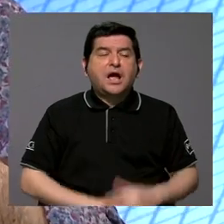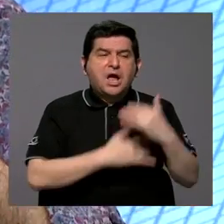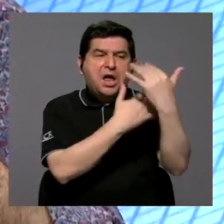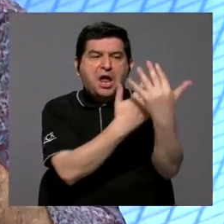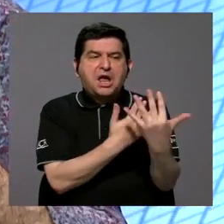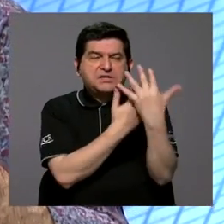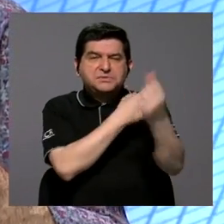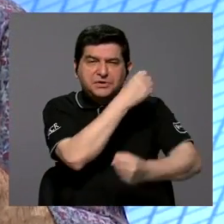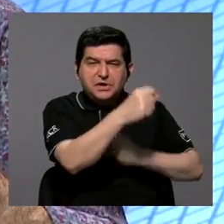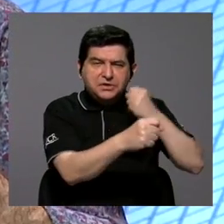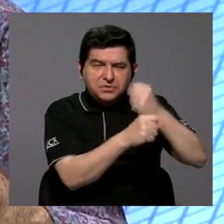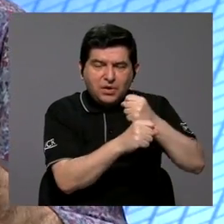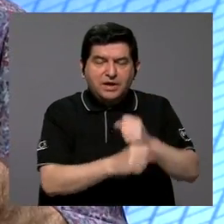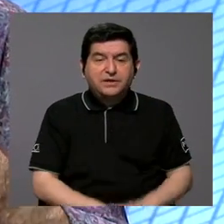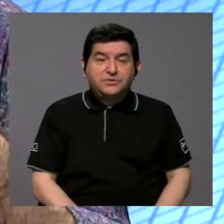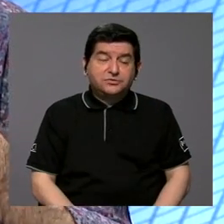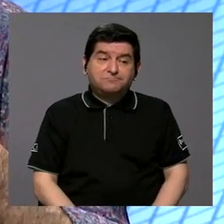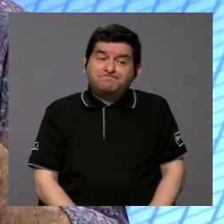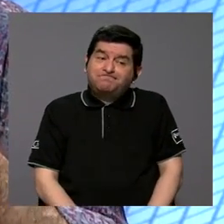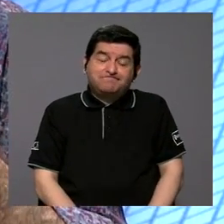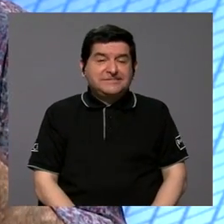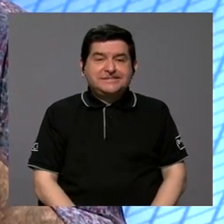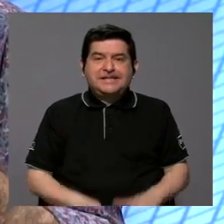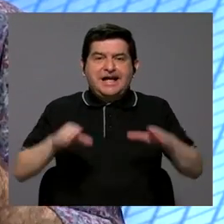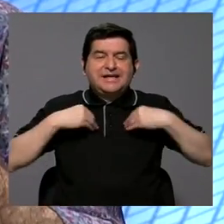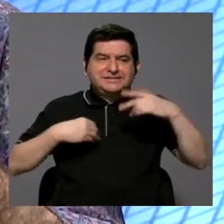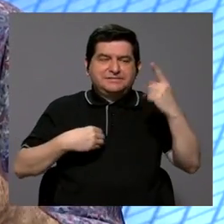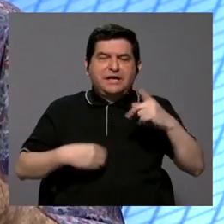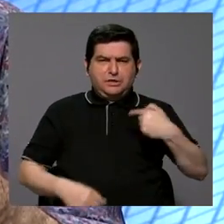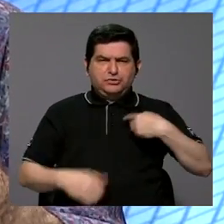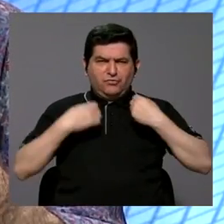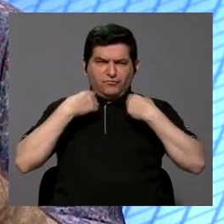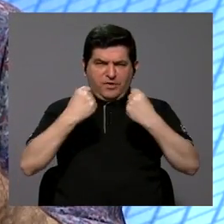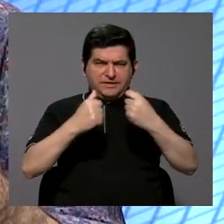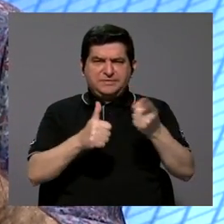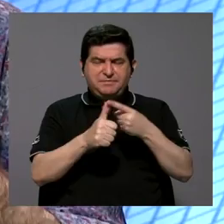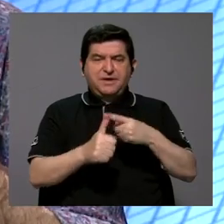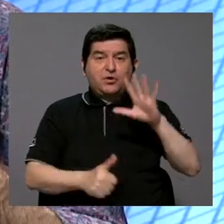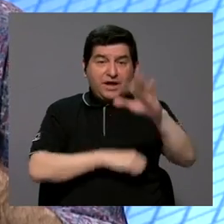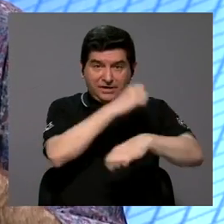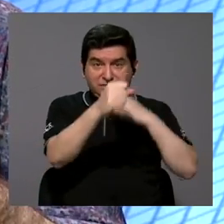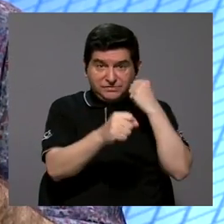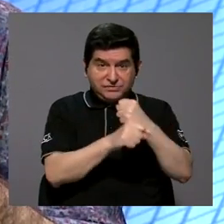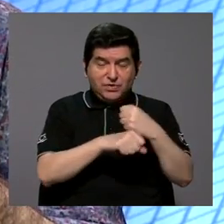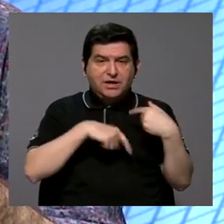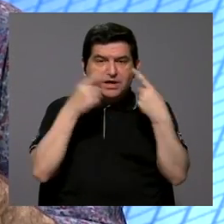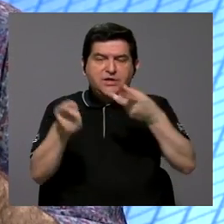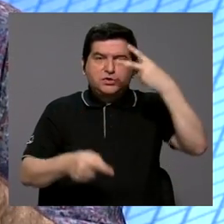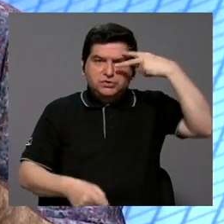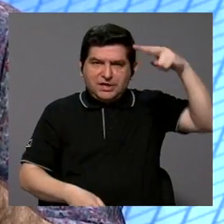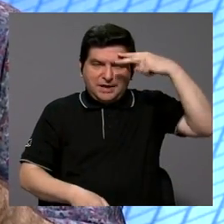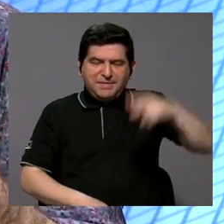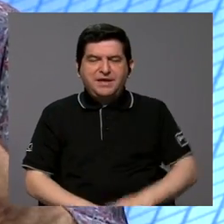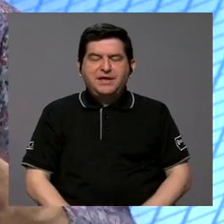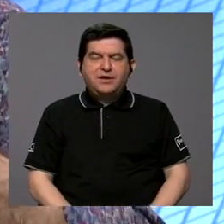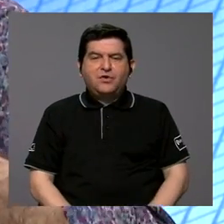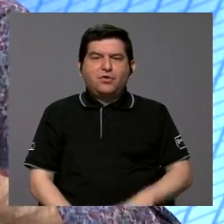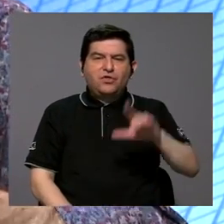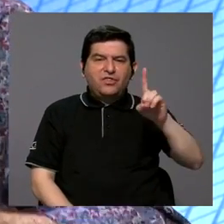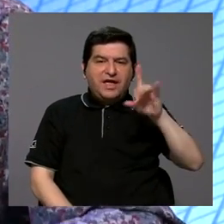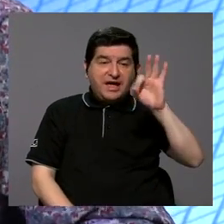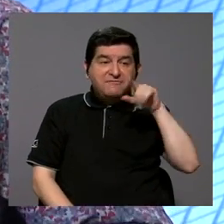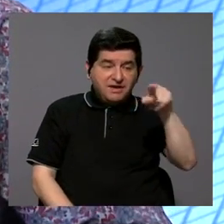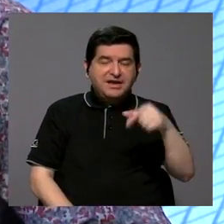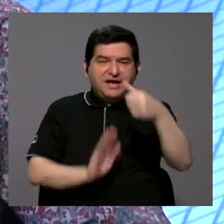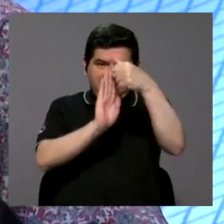esperarse unos años, tomar el riesgo para yo fortalecerme bastante. A los 5 años me llevaron a México, al Distrito Federal, y me